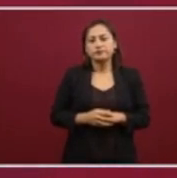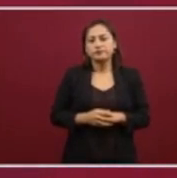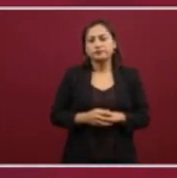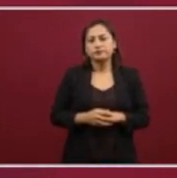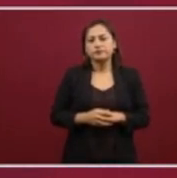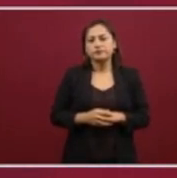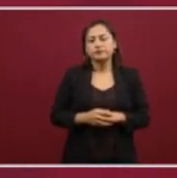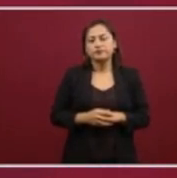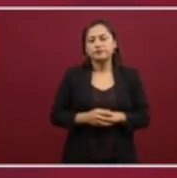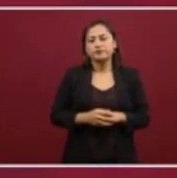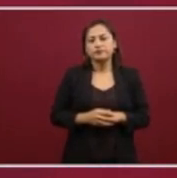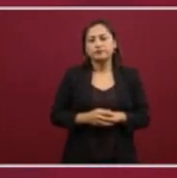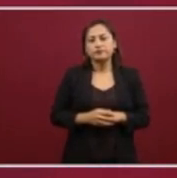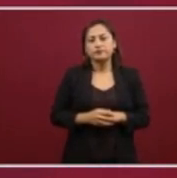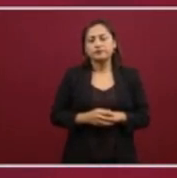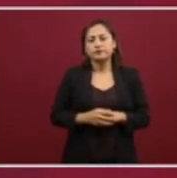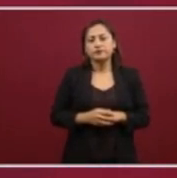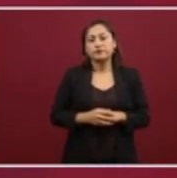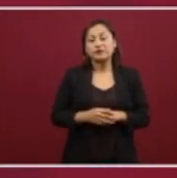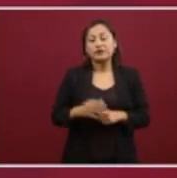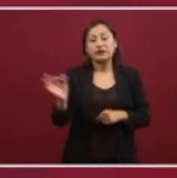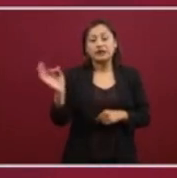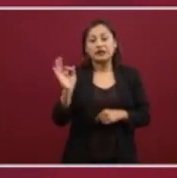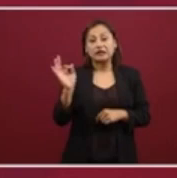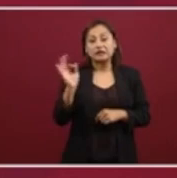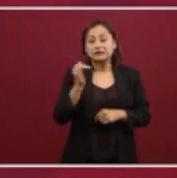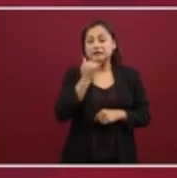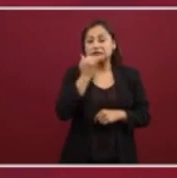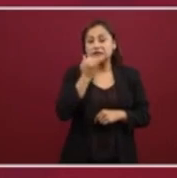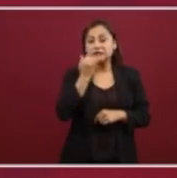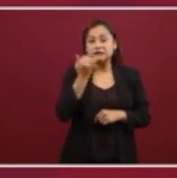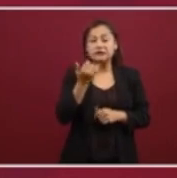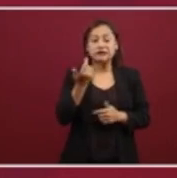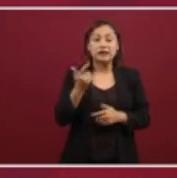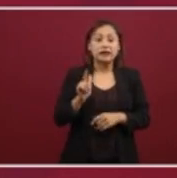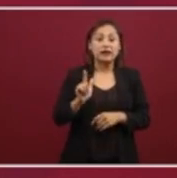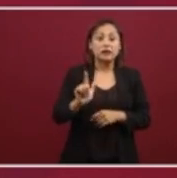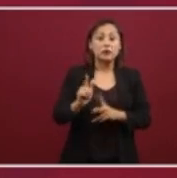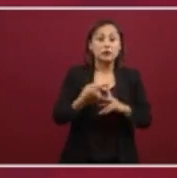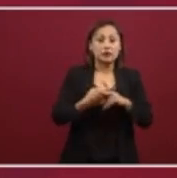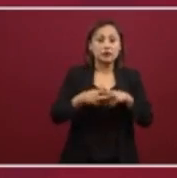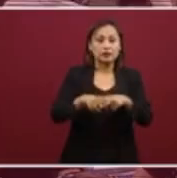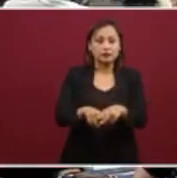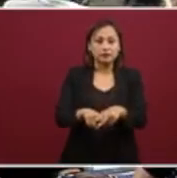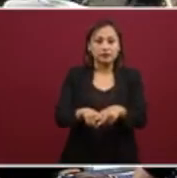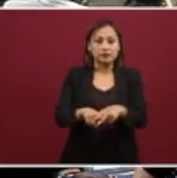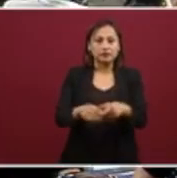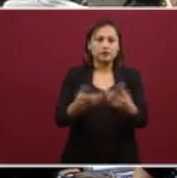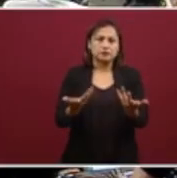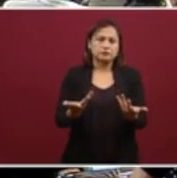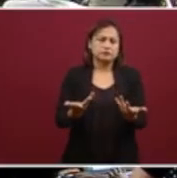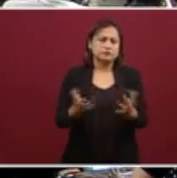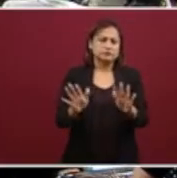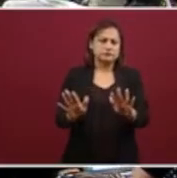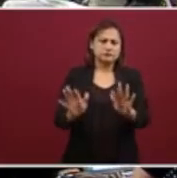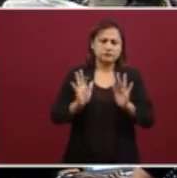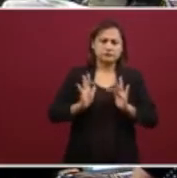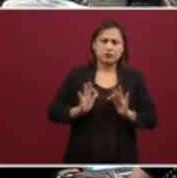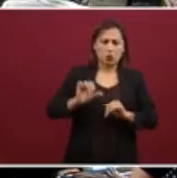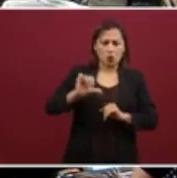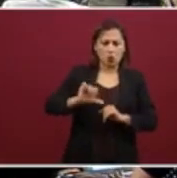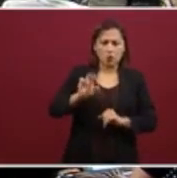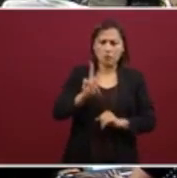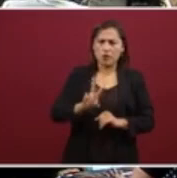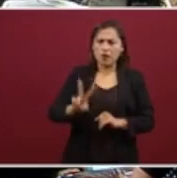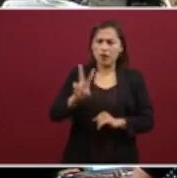llevarse a cabo el lunes y todavía es viernes